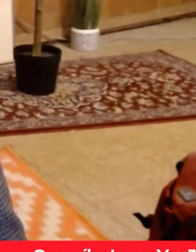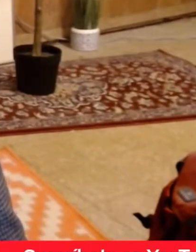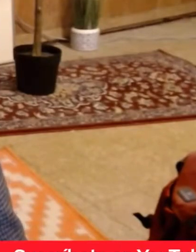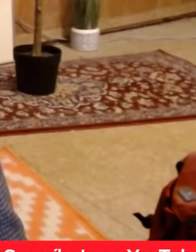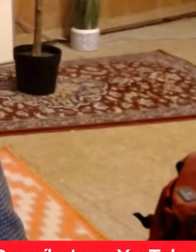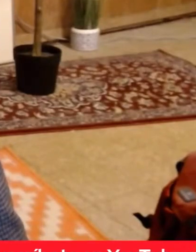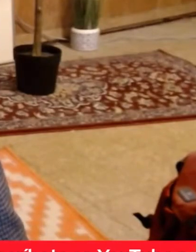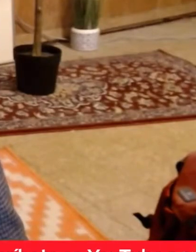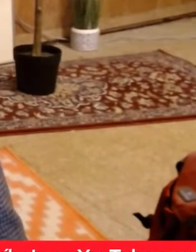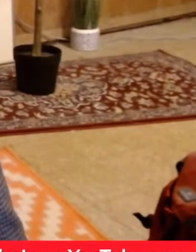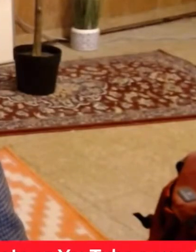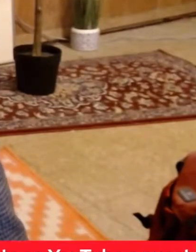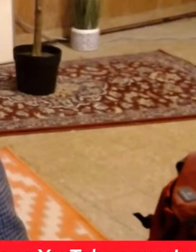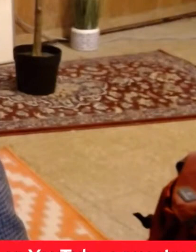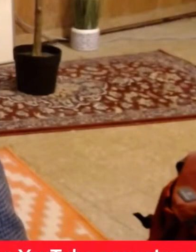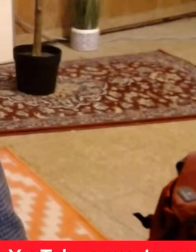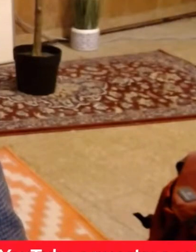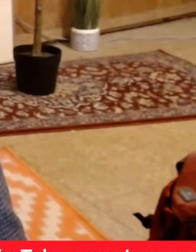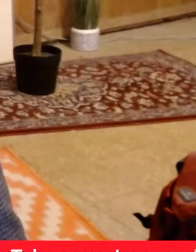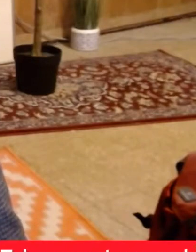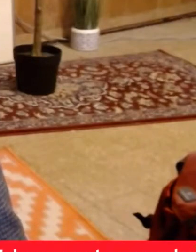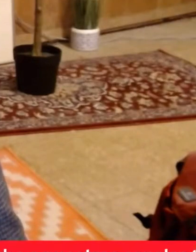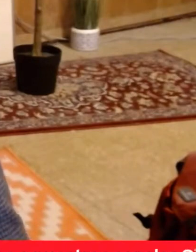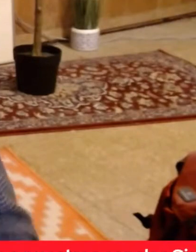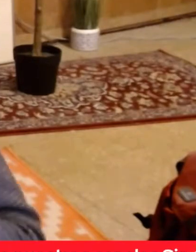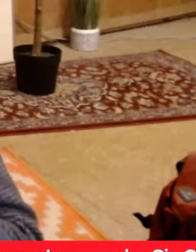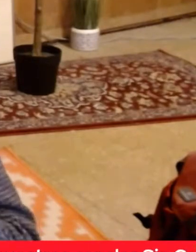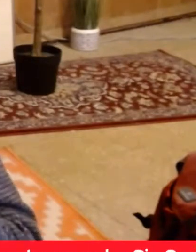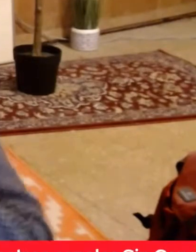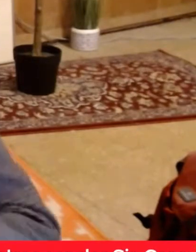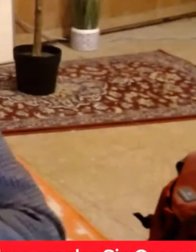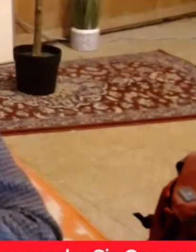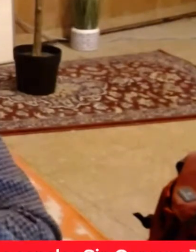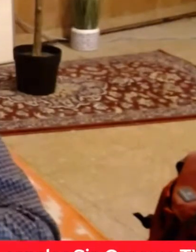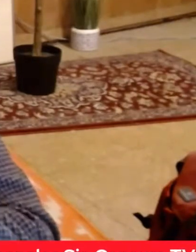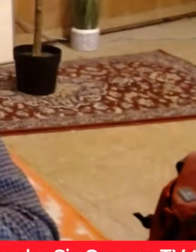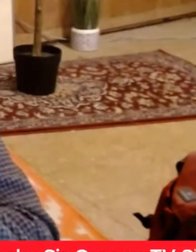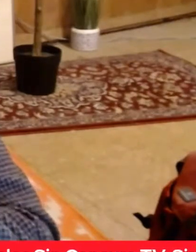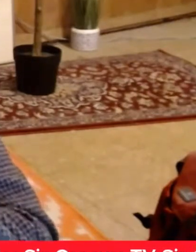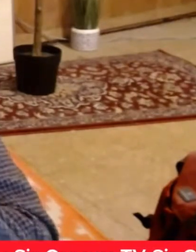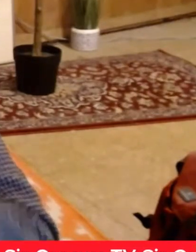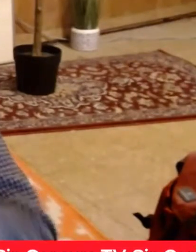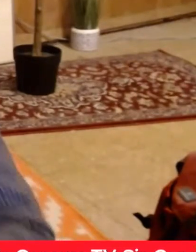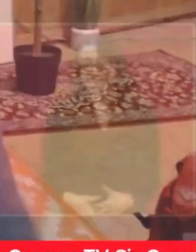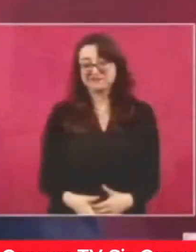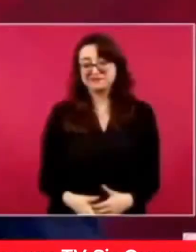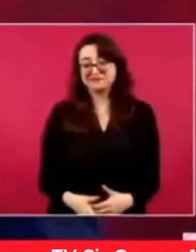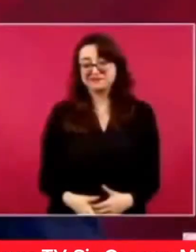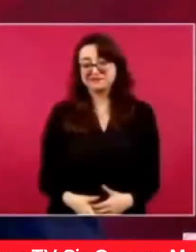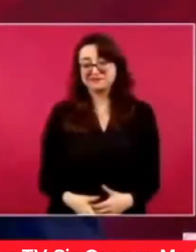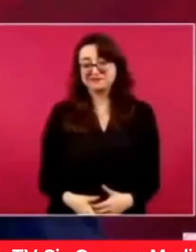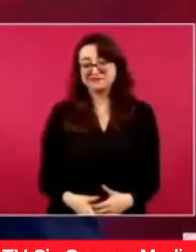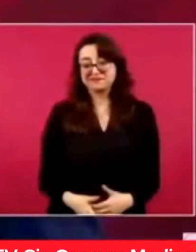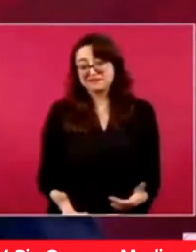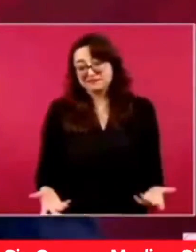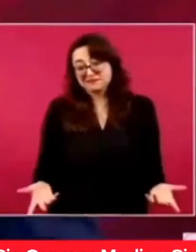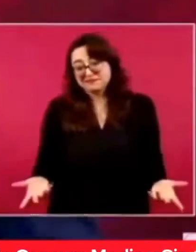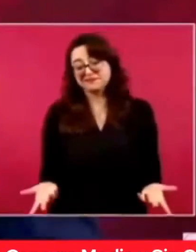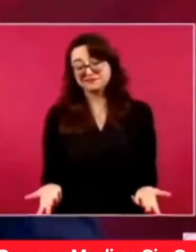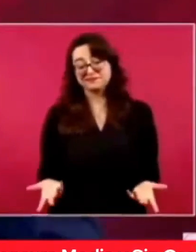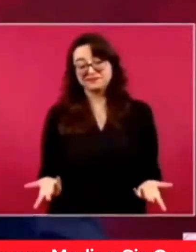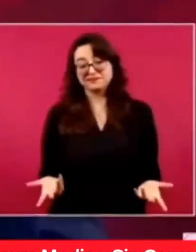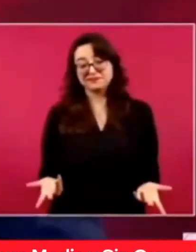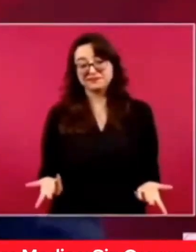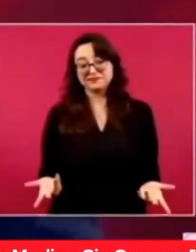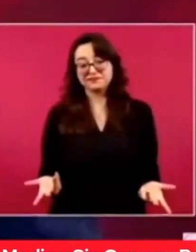existe. Que así pensaban precisamente los Madrazos. Vamos a ver esta parte y lo comentamos con Paco Cruz en unos momentos más. Ayer vimos,